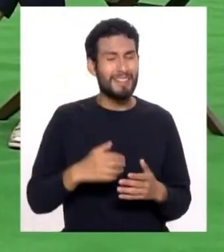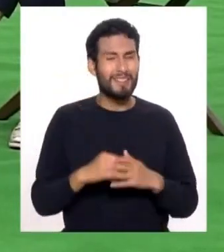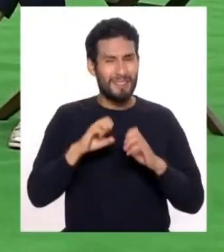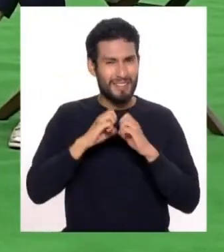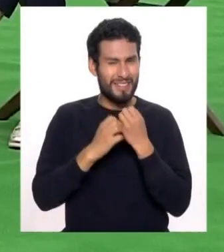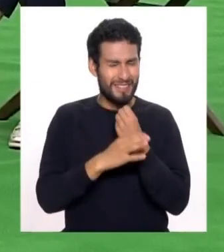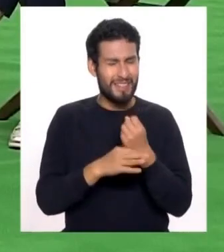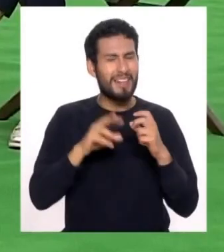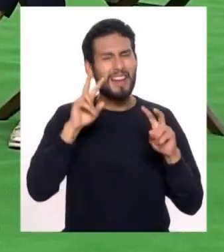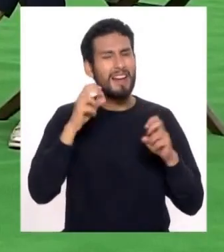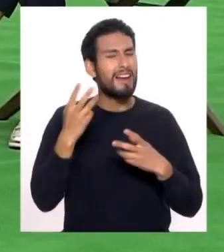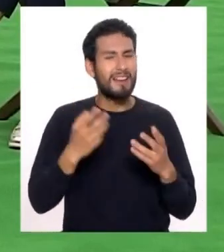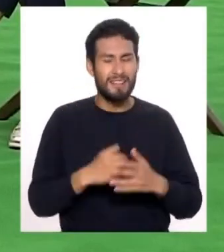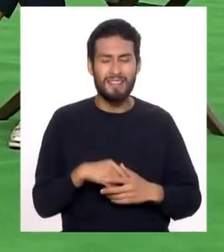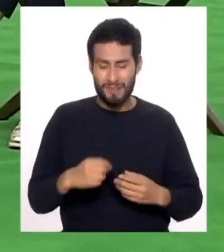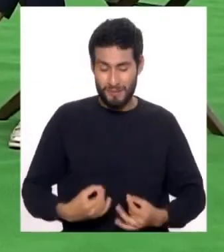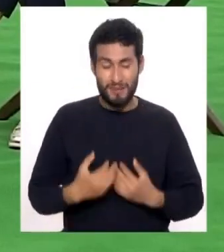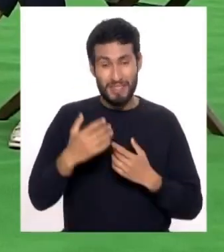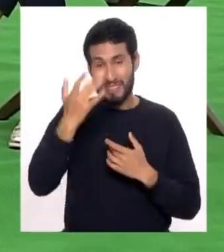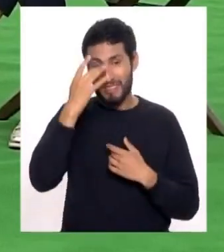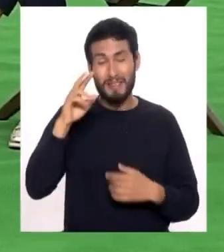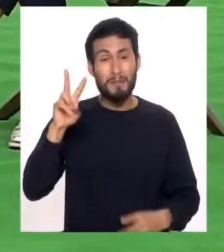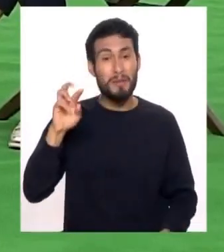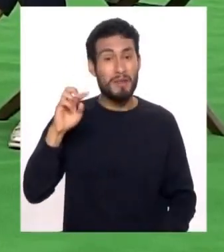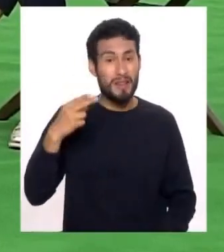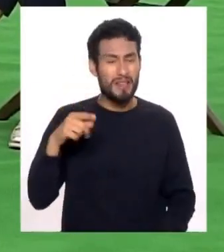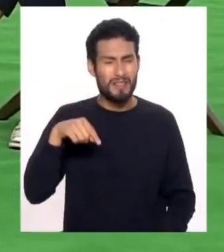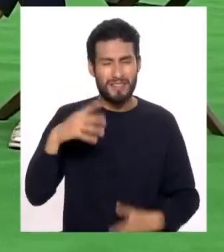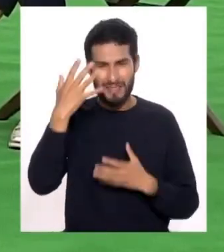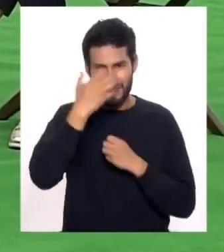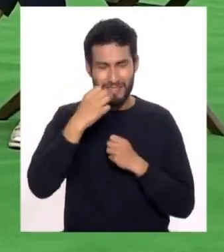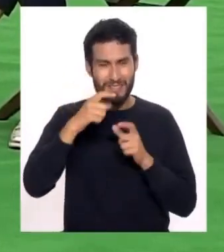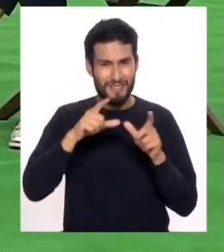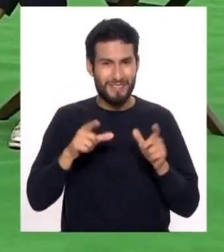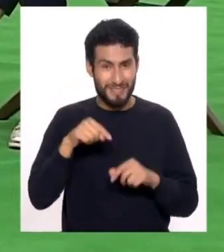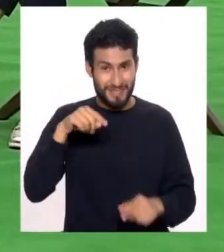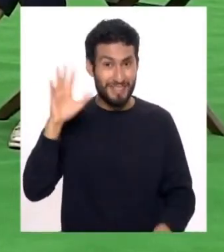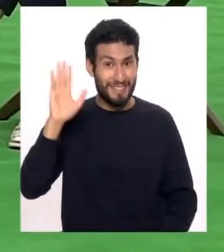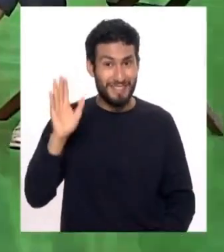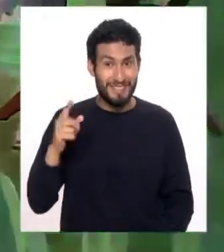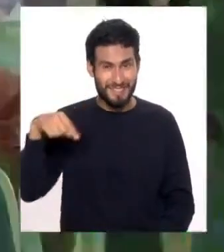Cuerpo Médico hablando acerca del papiloma virus aquí desde San Martín de Porres. Ya volvemos.